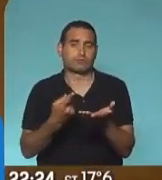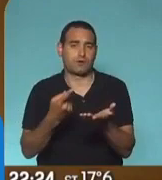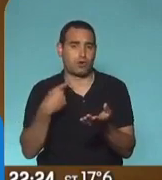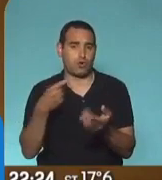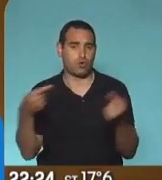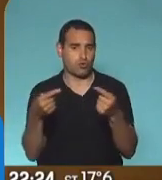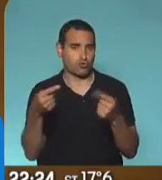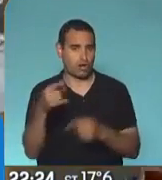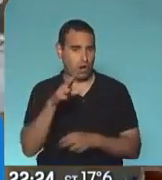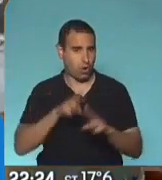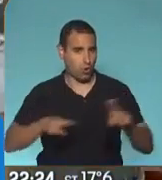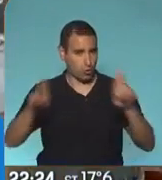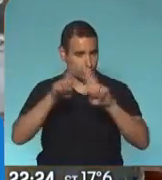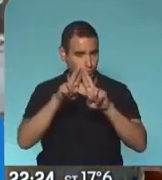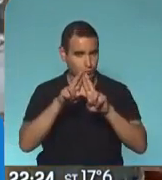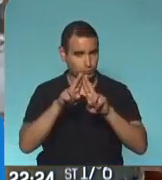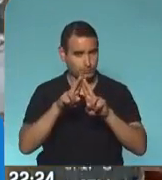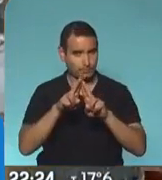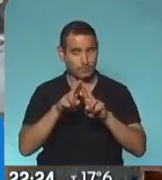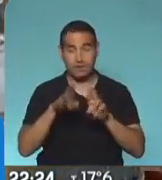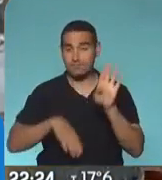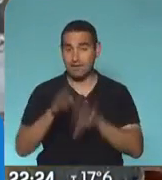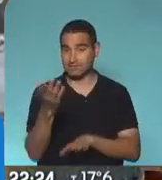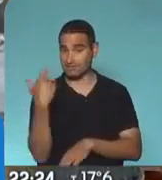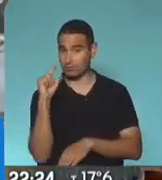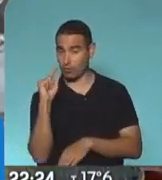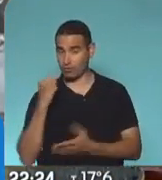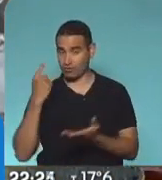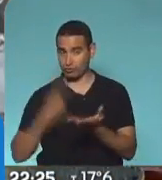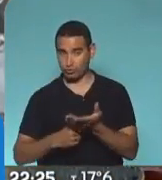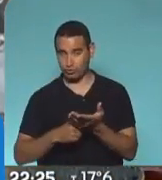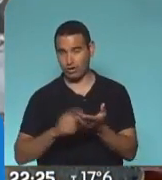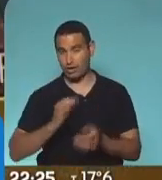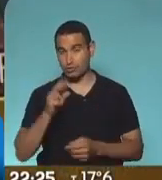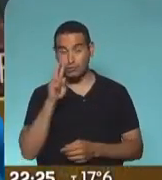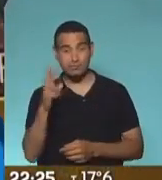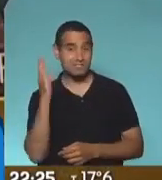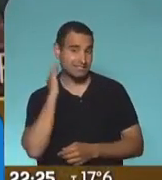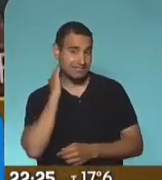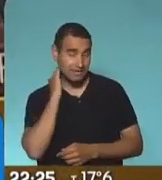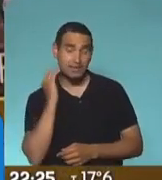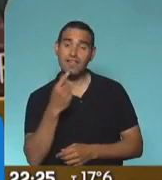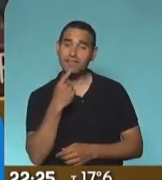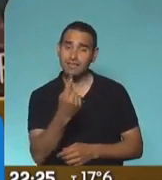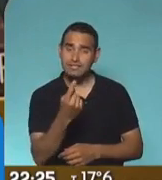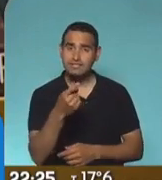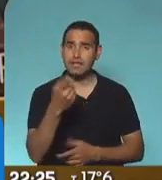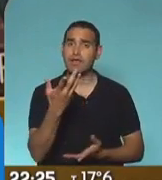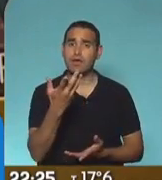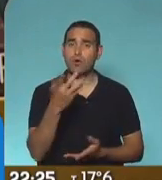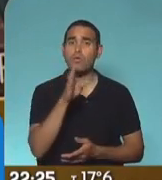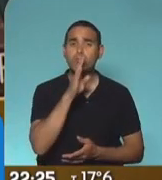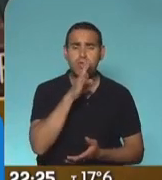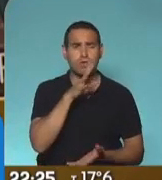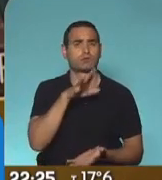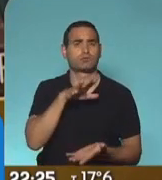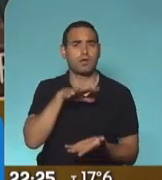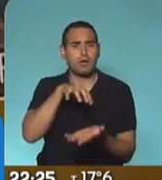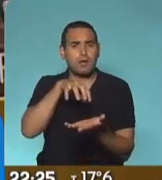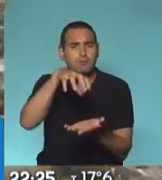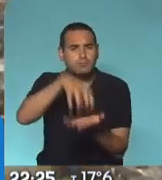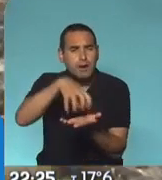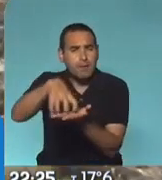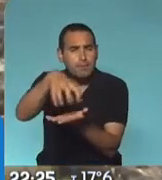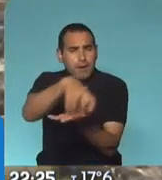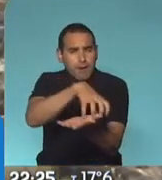Naciones Unidas, incluyendo la más reciente, la de 2016, que establece que los asentamientos israelíes son una